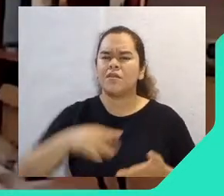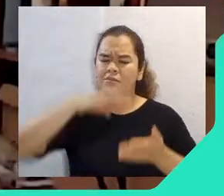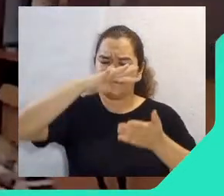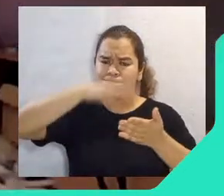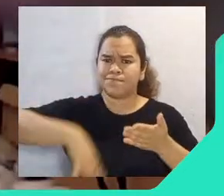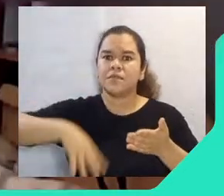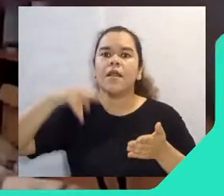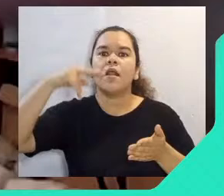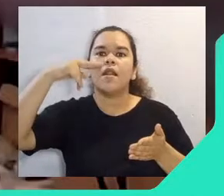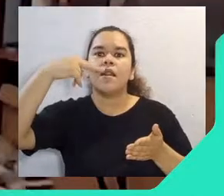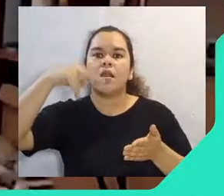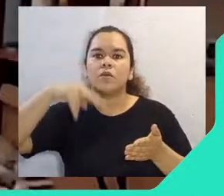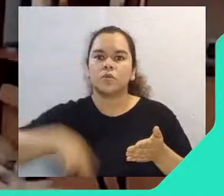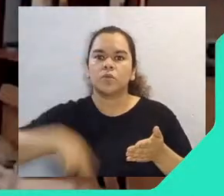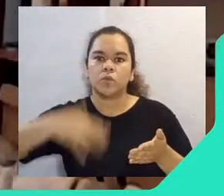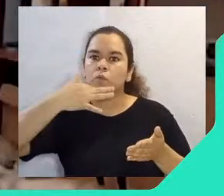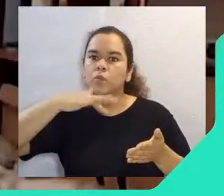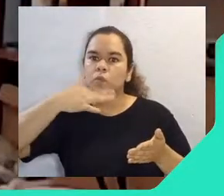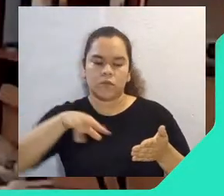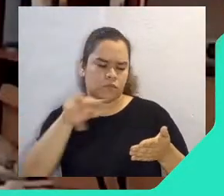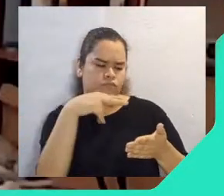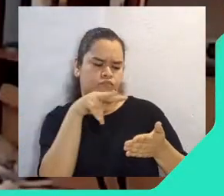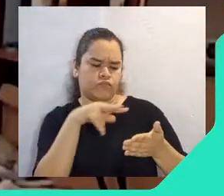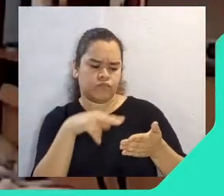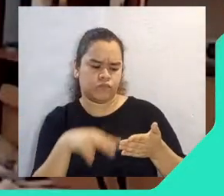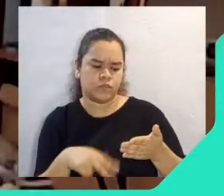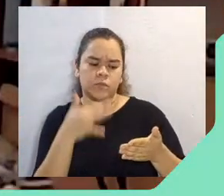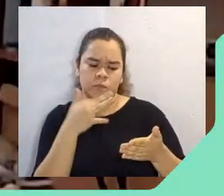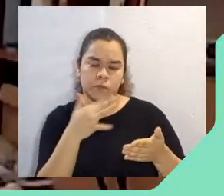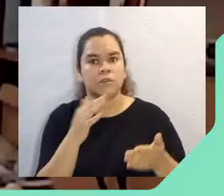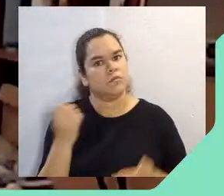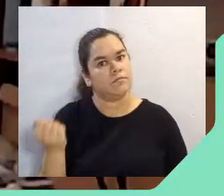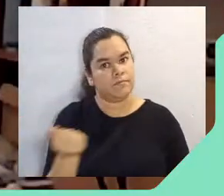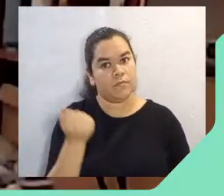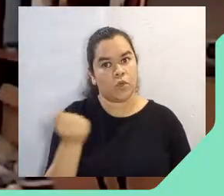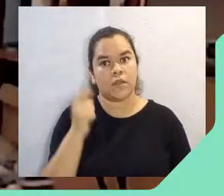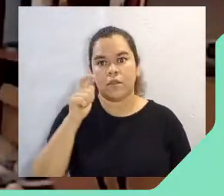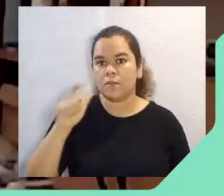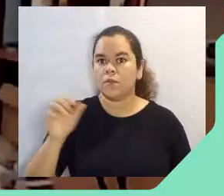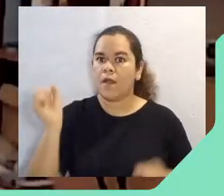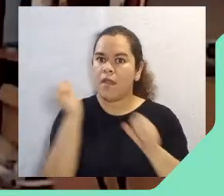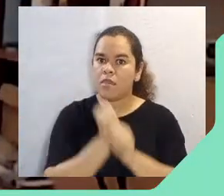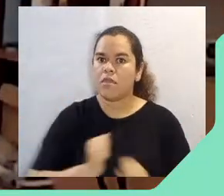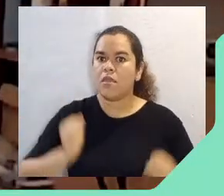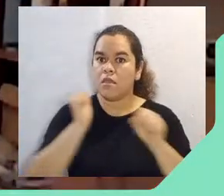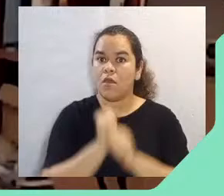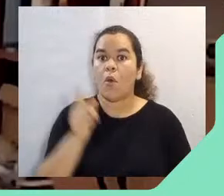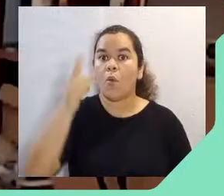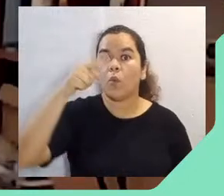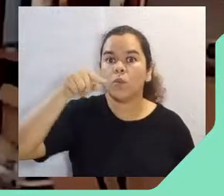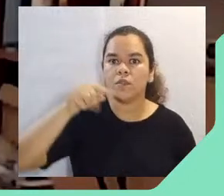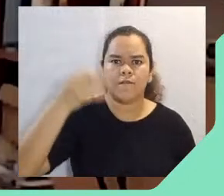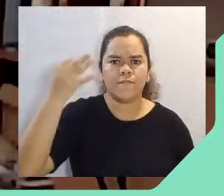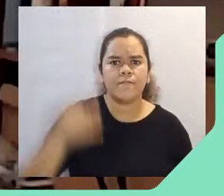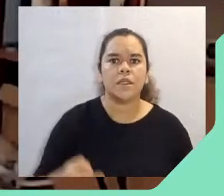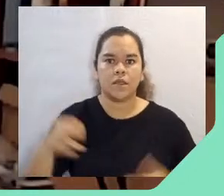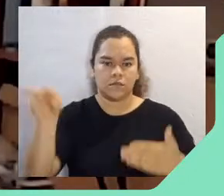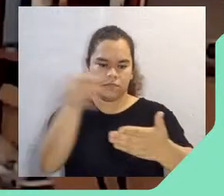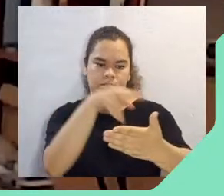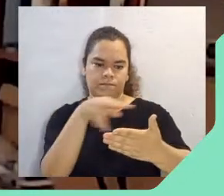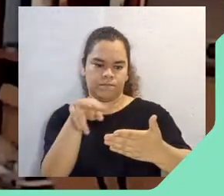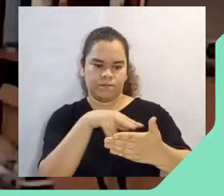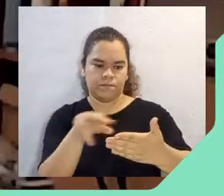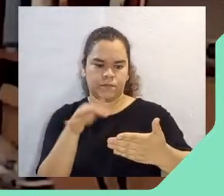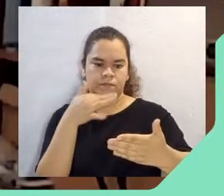un curso relacionado con la lengua. Es muy importante para el ingeniero que ustedes sean personas instruidas, personas leídas, que